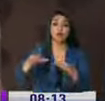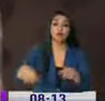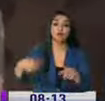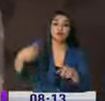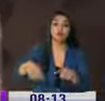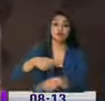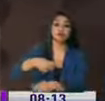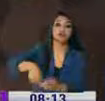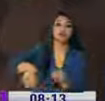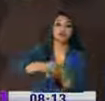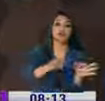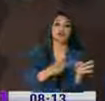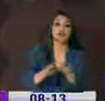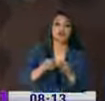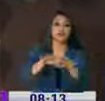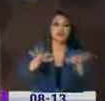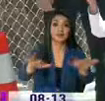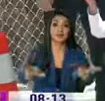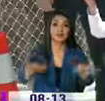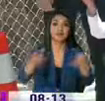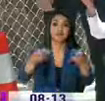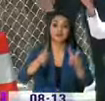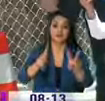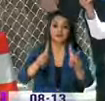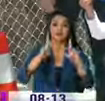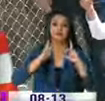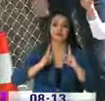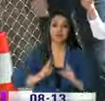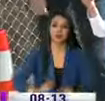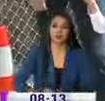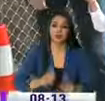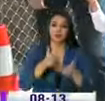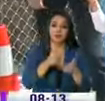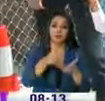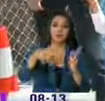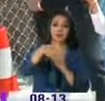protegiendo al medio ambiente y protegiendo la salud. Informó Patricia Aldaz.